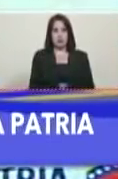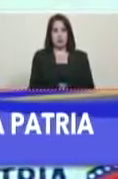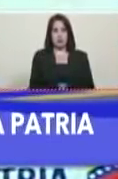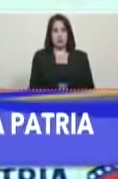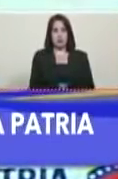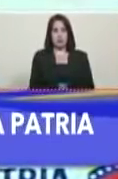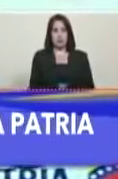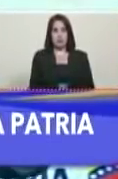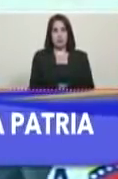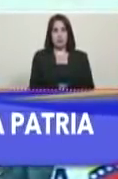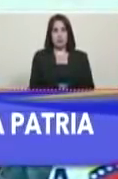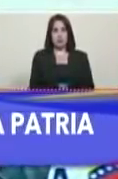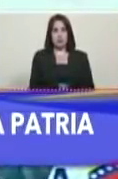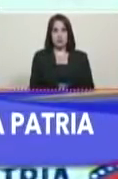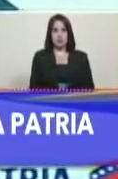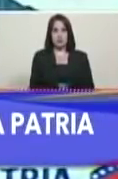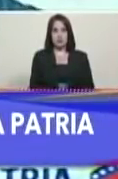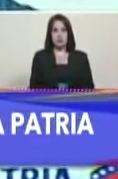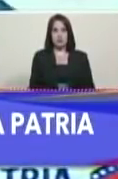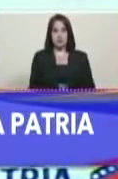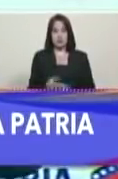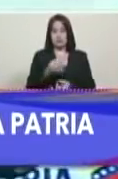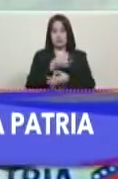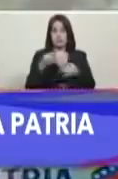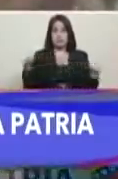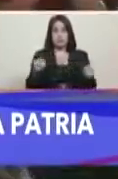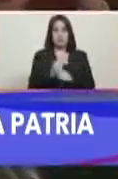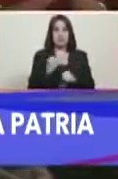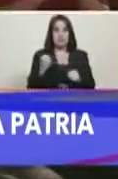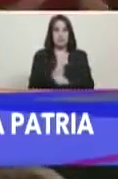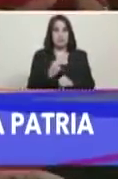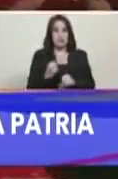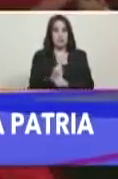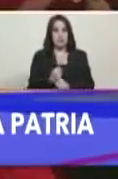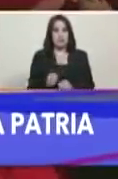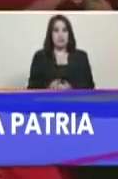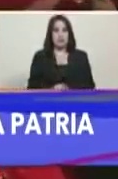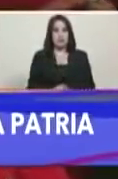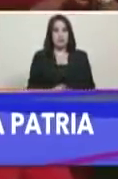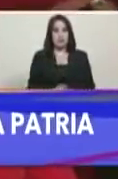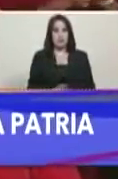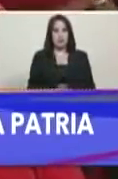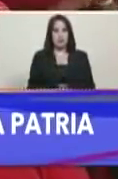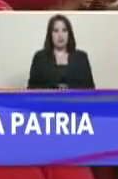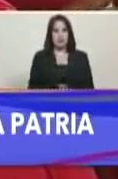trabajo que debe darle mayor coherencia.